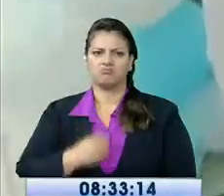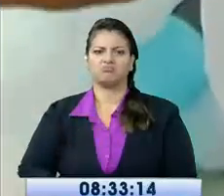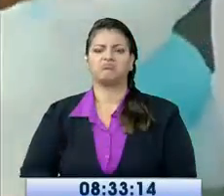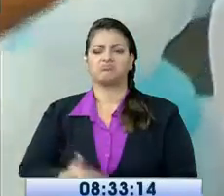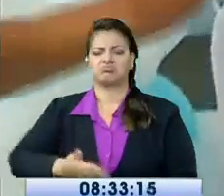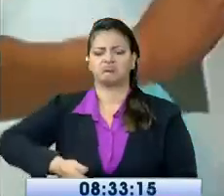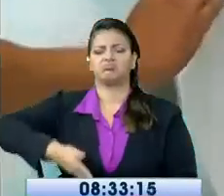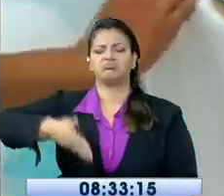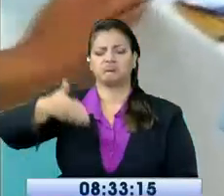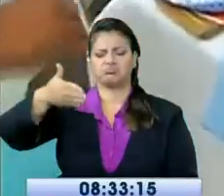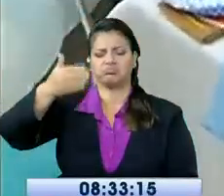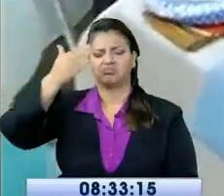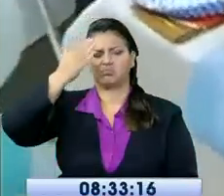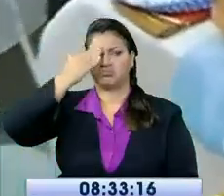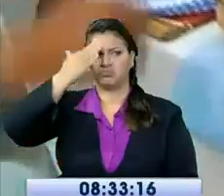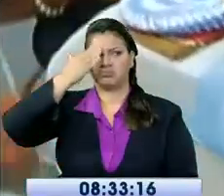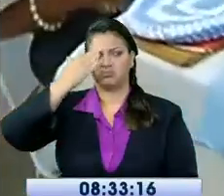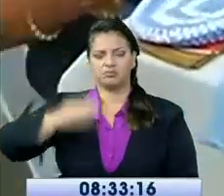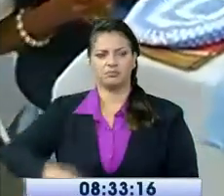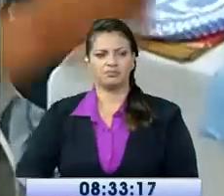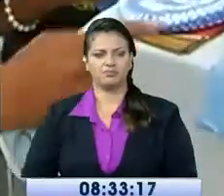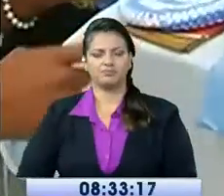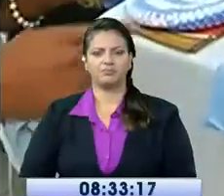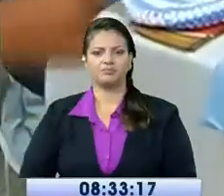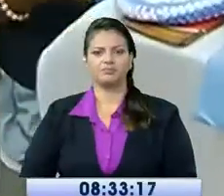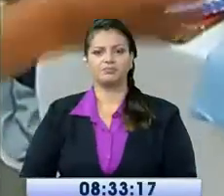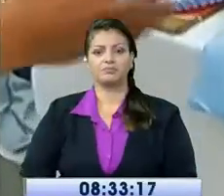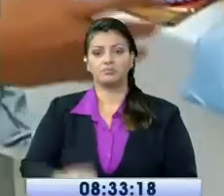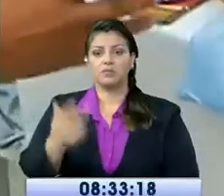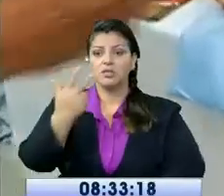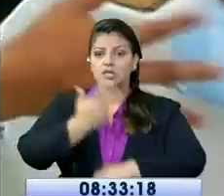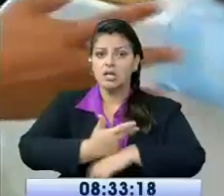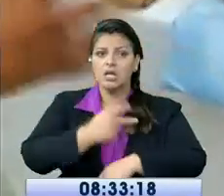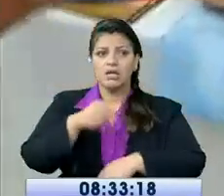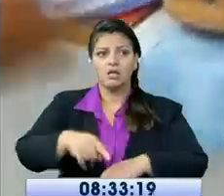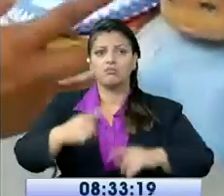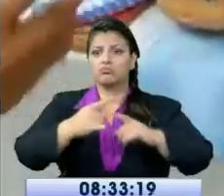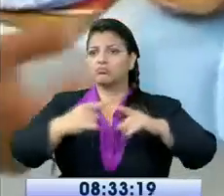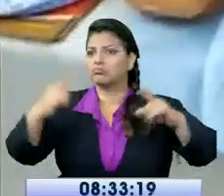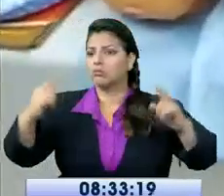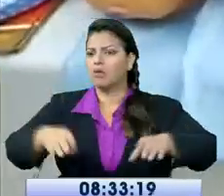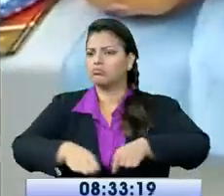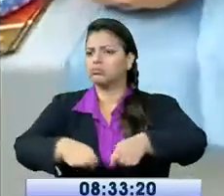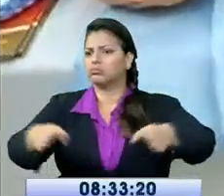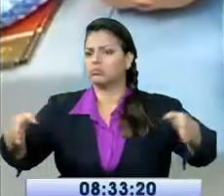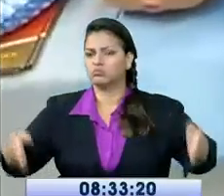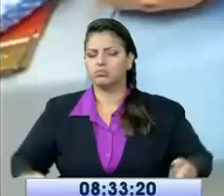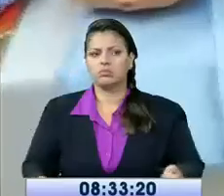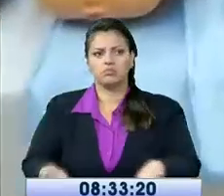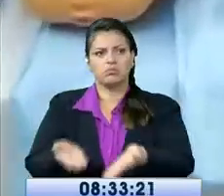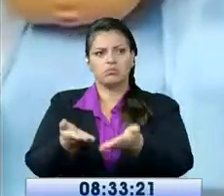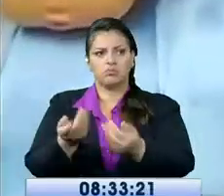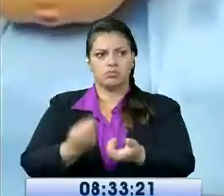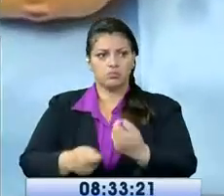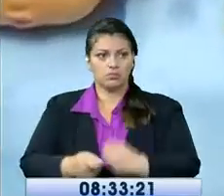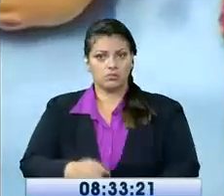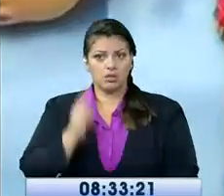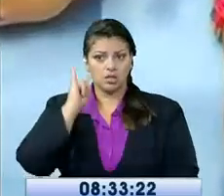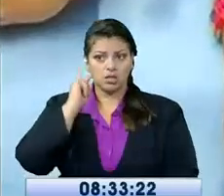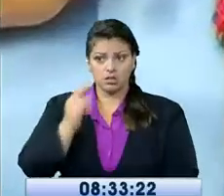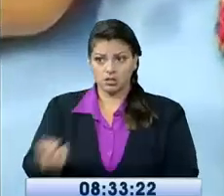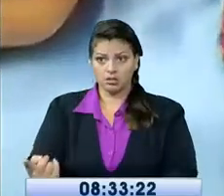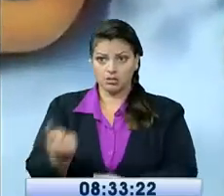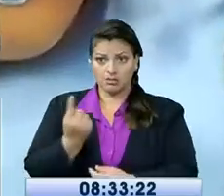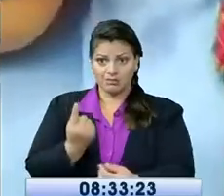que ustedes están acá. ¿Cómo están esos pedidos? ¿Las niñas les gusta mucho la idea de tejer para sus muñecas? Oh, sí. El otro día me